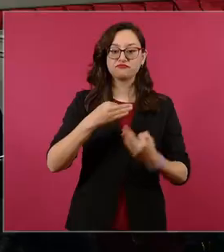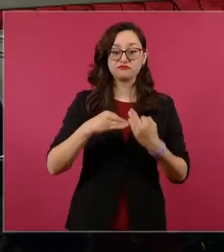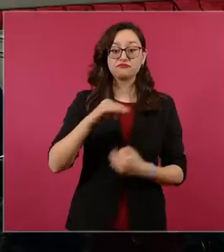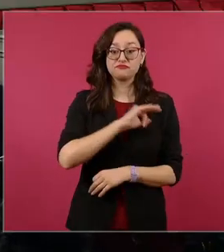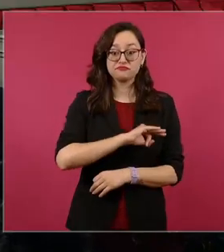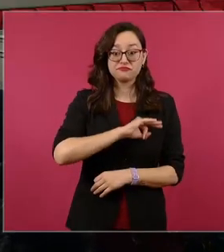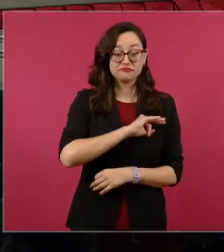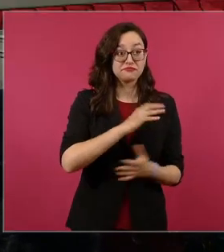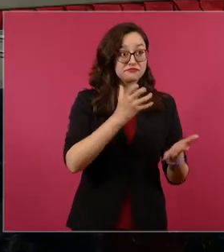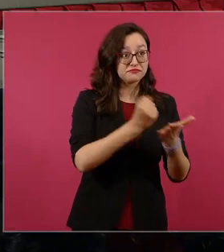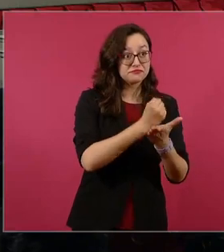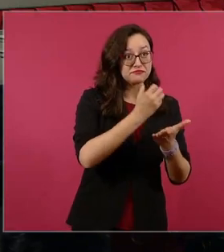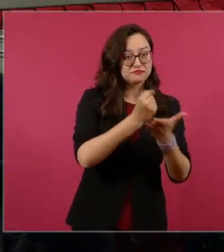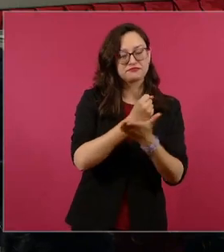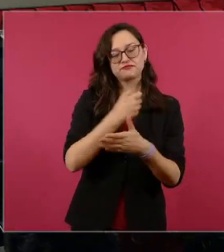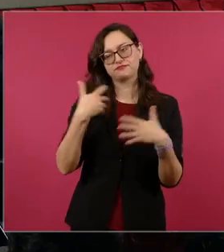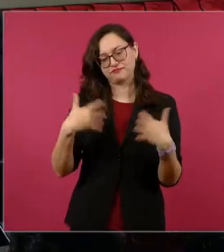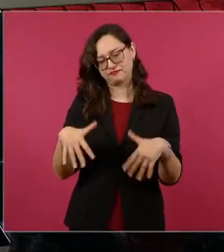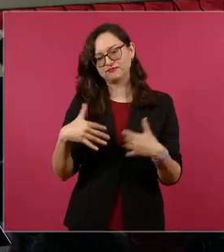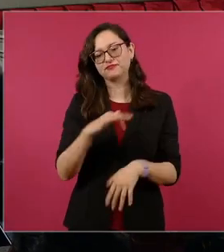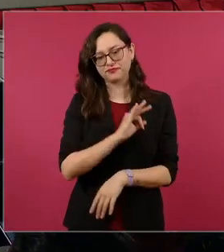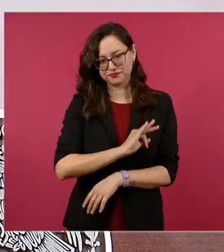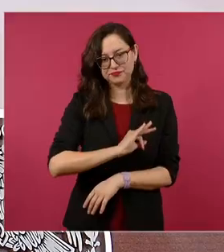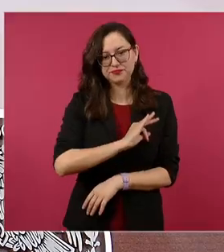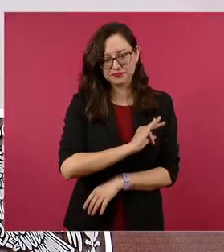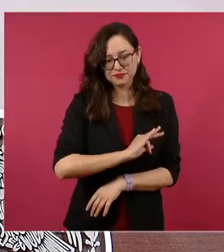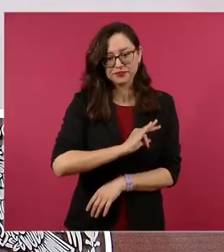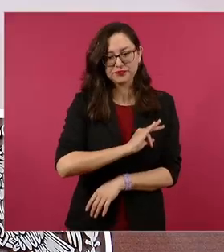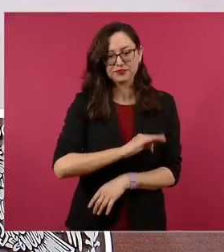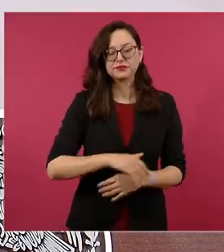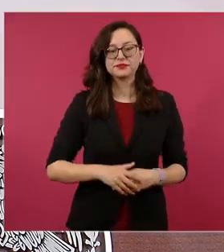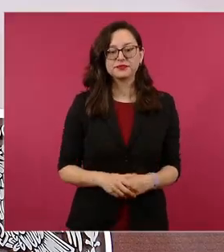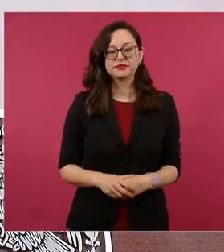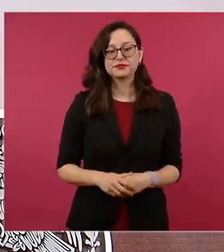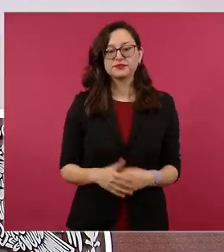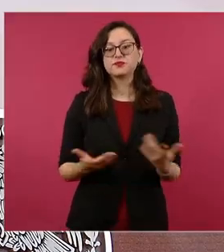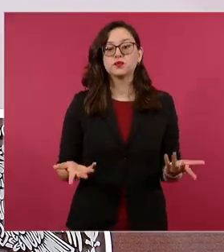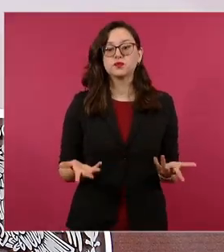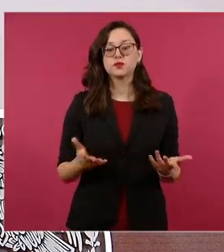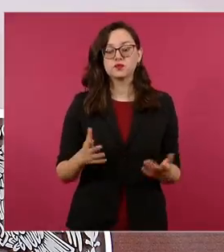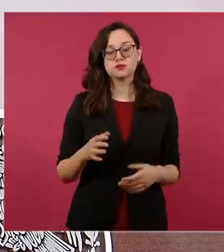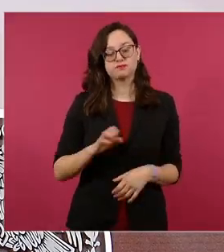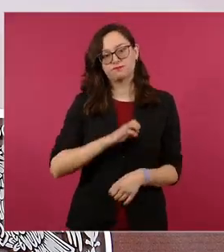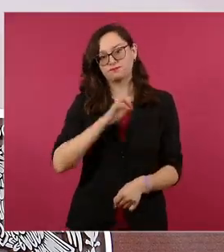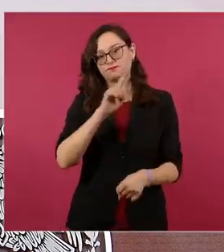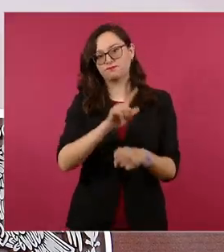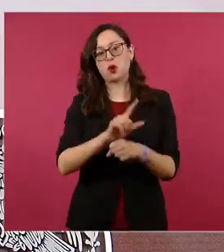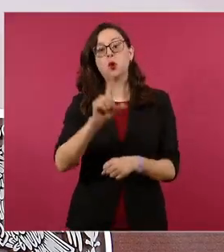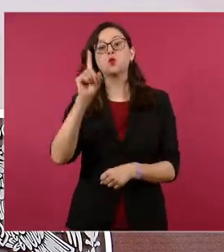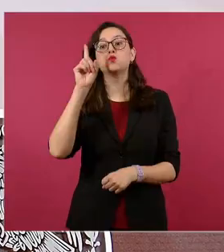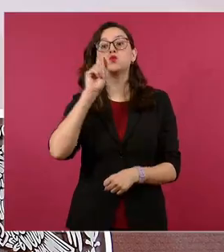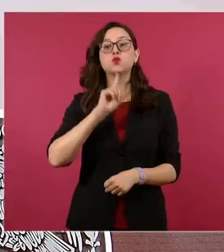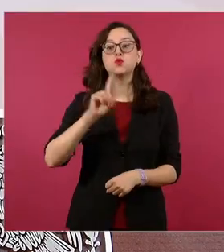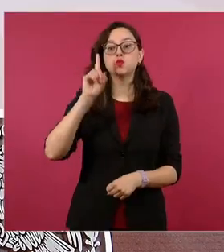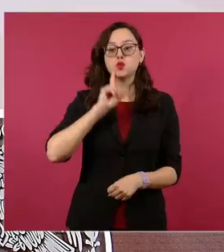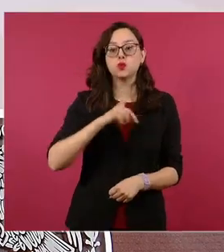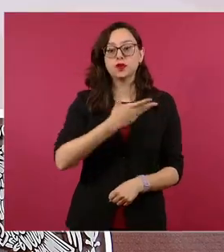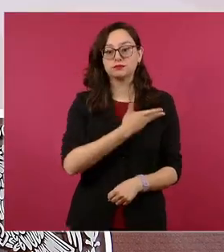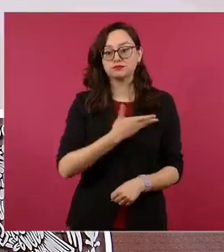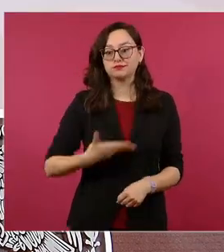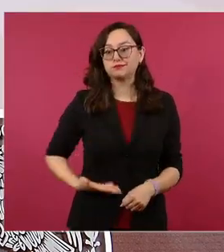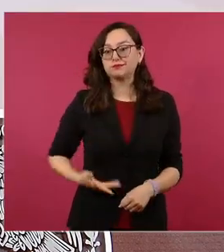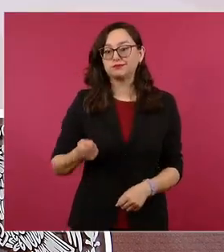el respaldo del pueblo de México, en especial a la próxima presidenta, la primera mujer